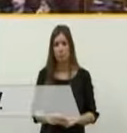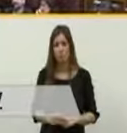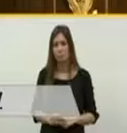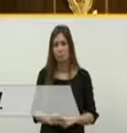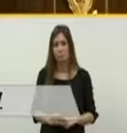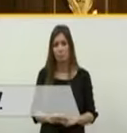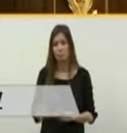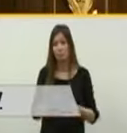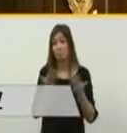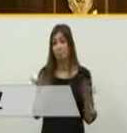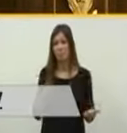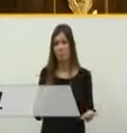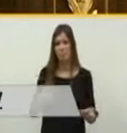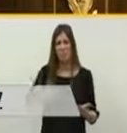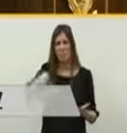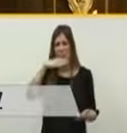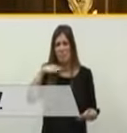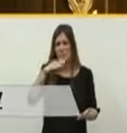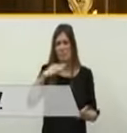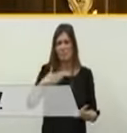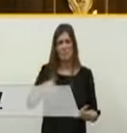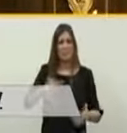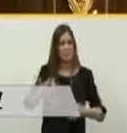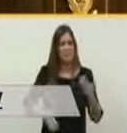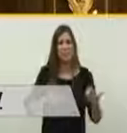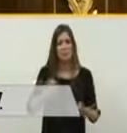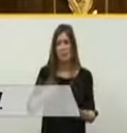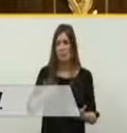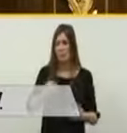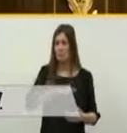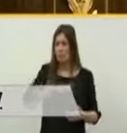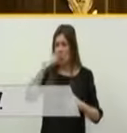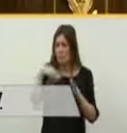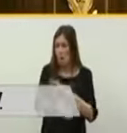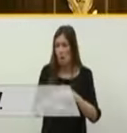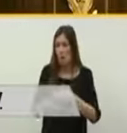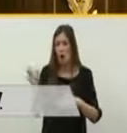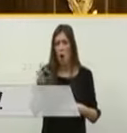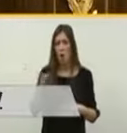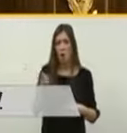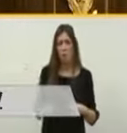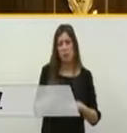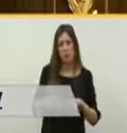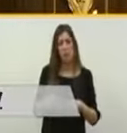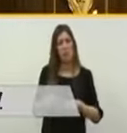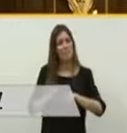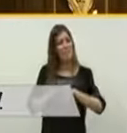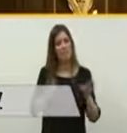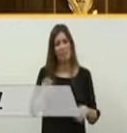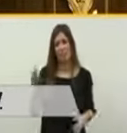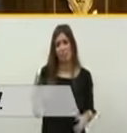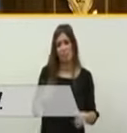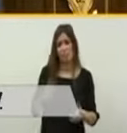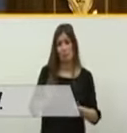Desterrar la ira, el rencor, la rabia y las frivolidades va a ser imprescindible. Todos